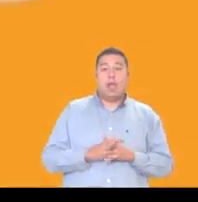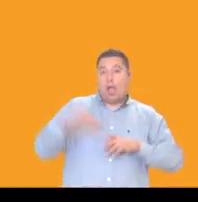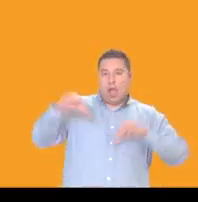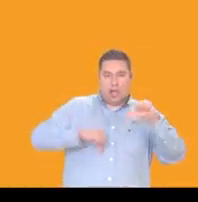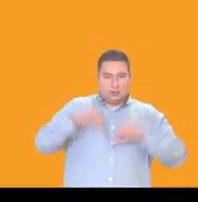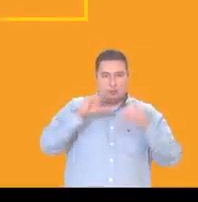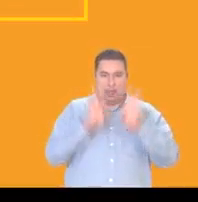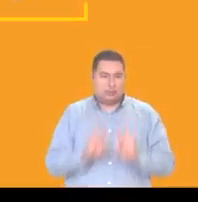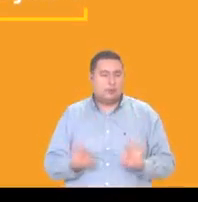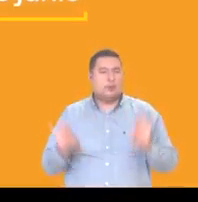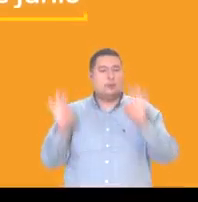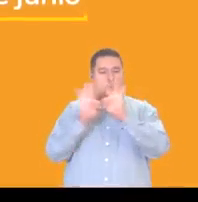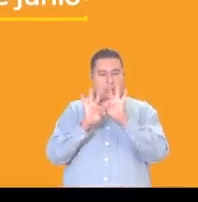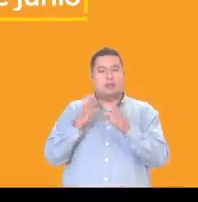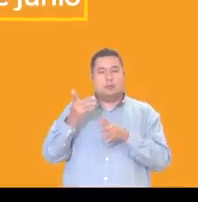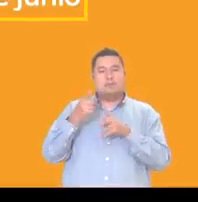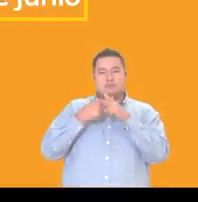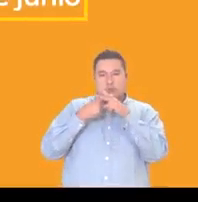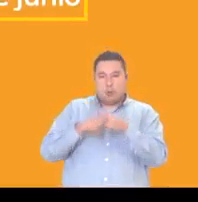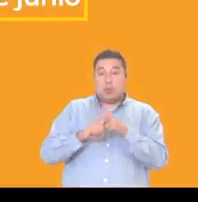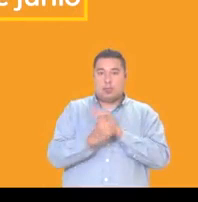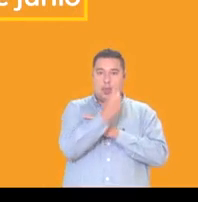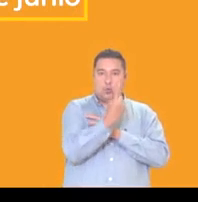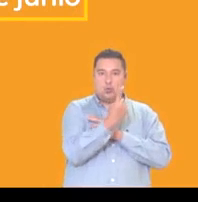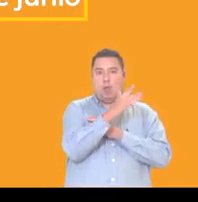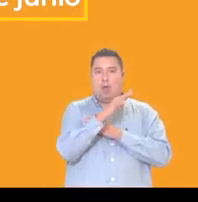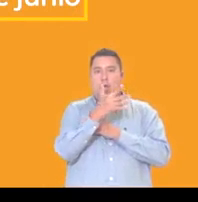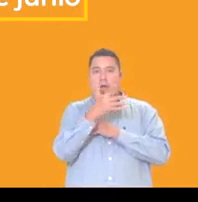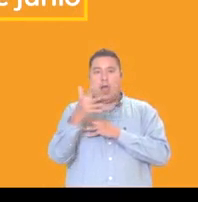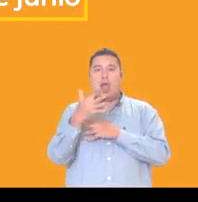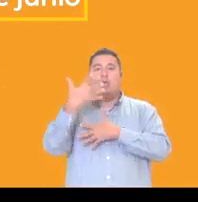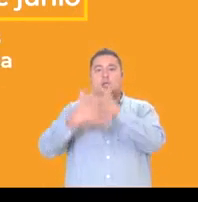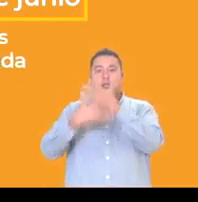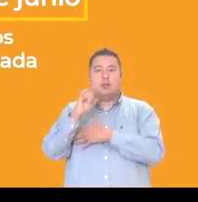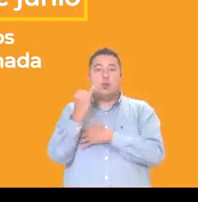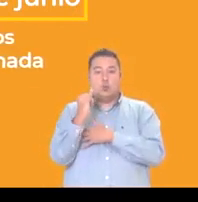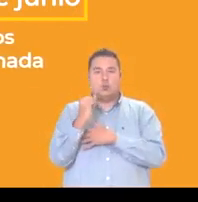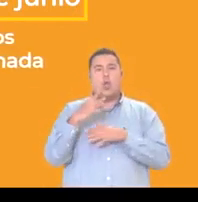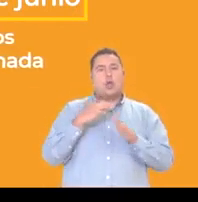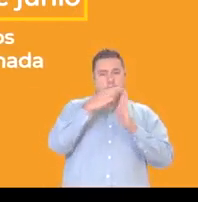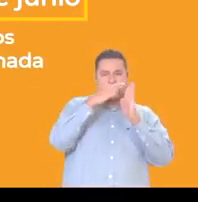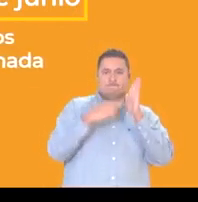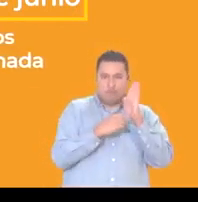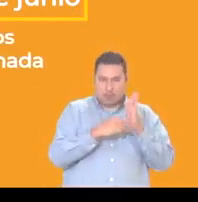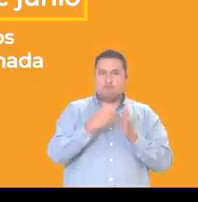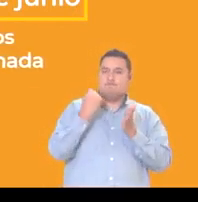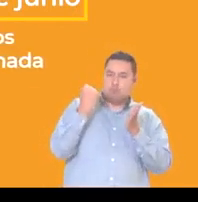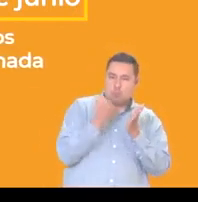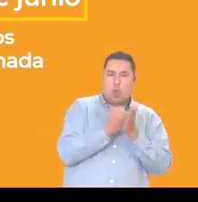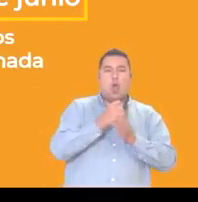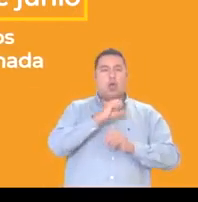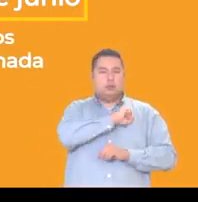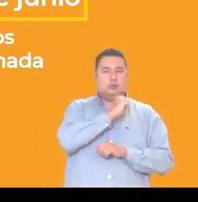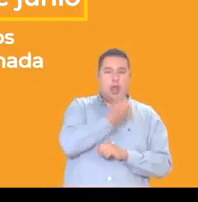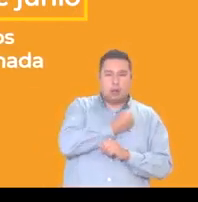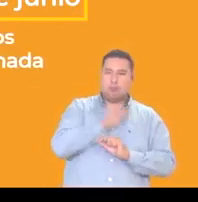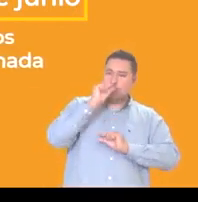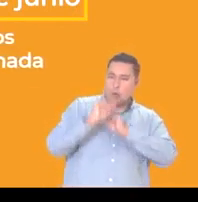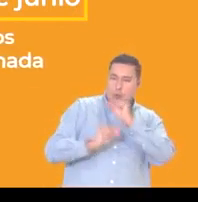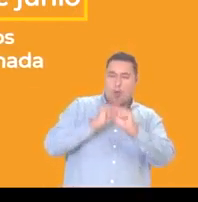Las actividades sustantivas regresarán del 1 al 15 de junio, con protocolos sanitarios de forma